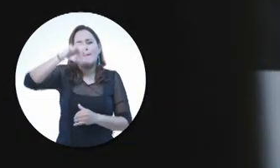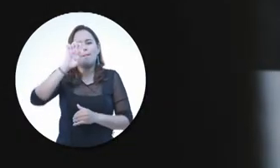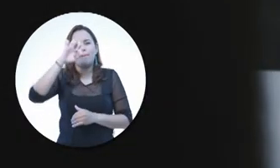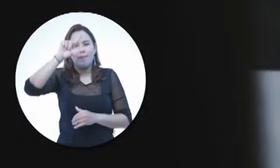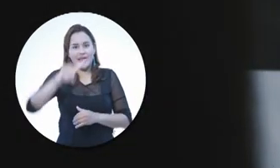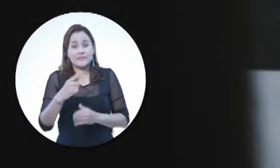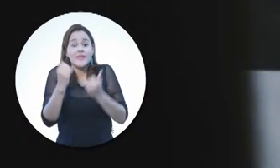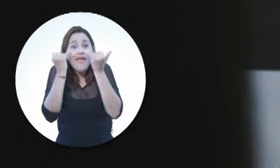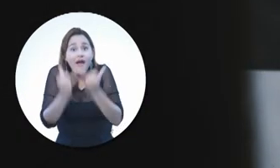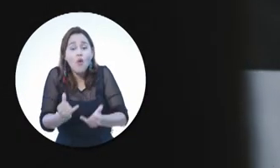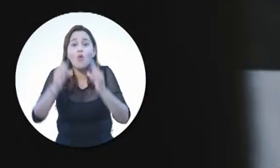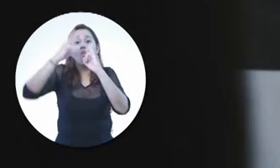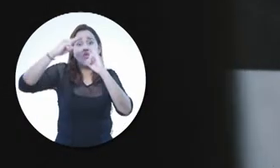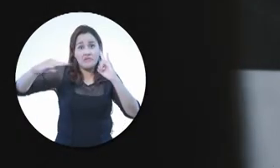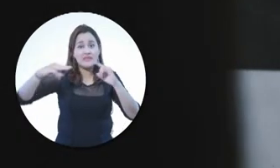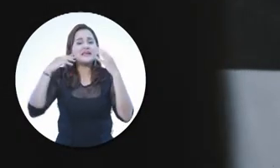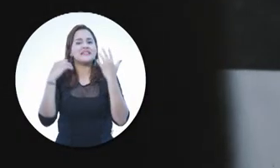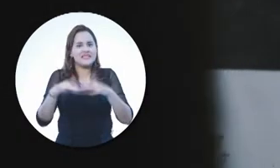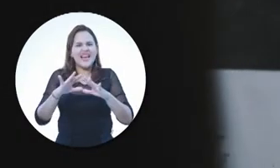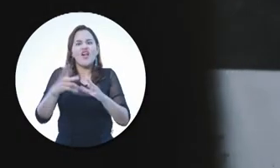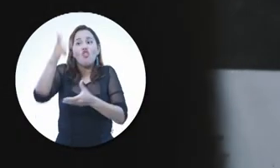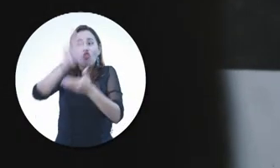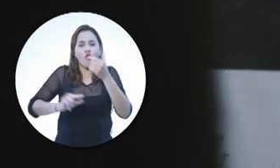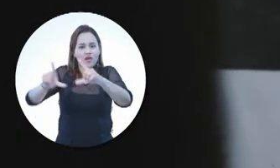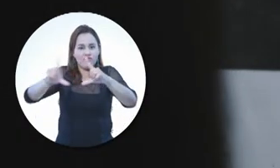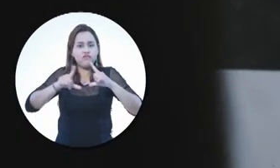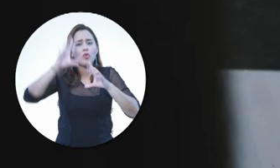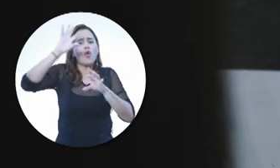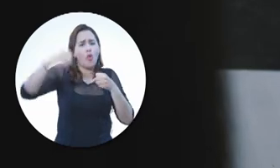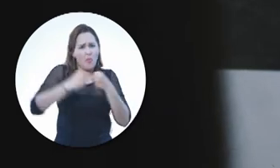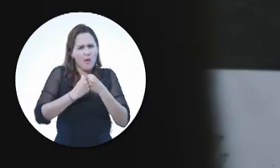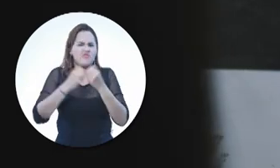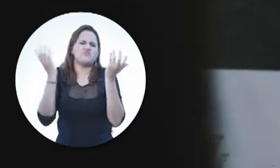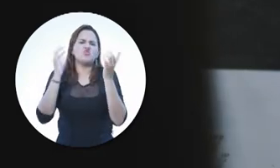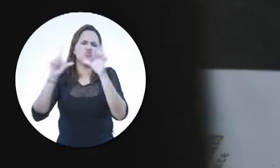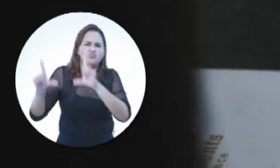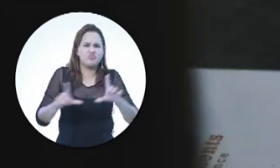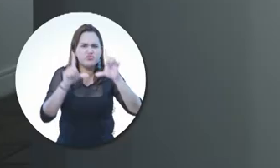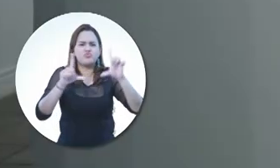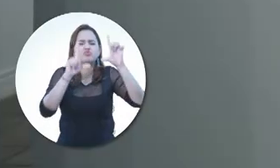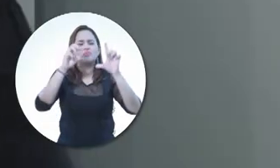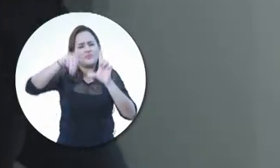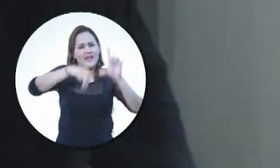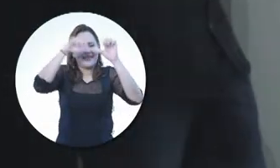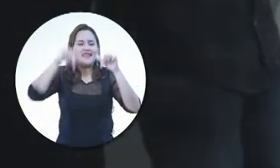Metz y ahora la Universidad del Magdalena tiene el mayor número de convenios de doble titulación pregrado-maestría de la región.